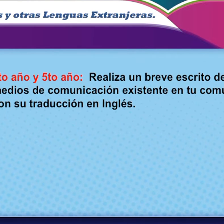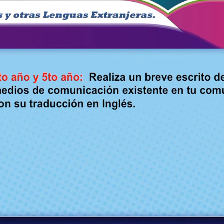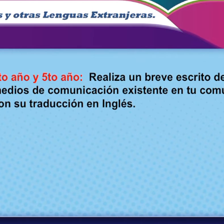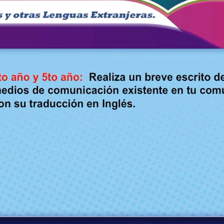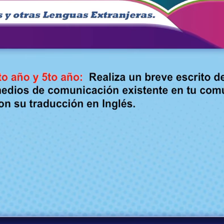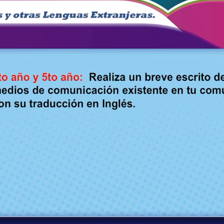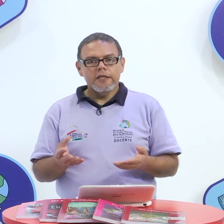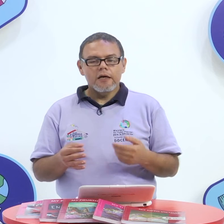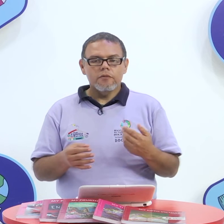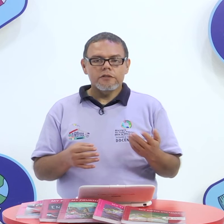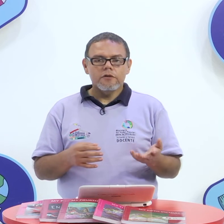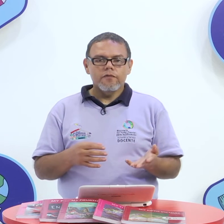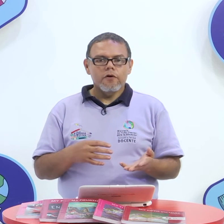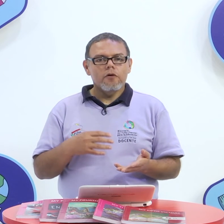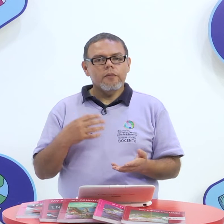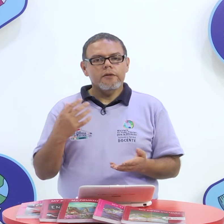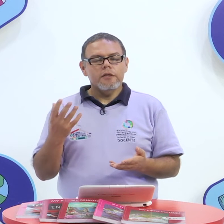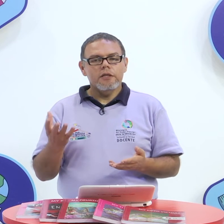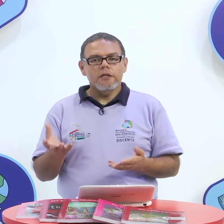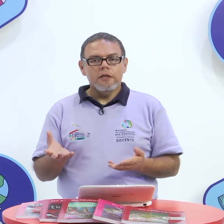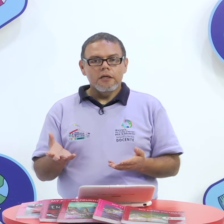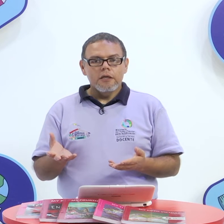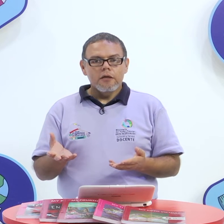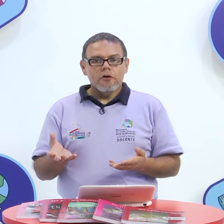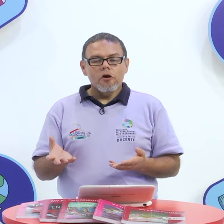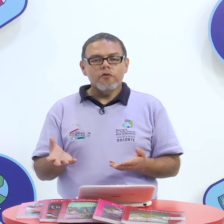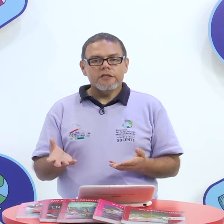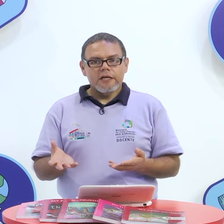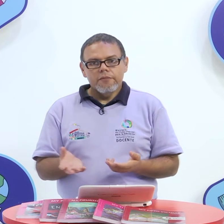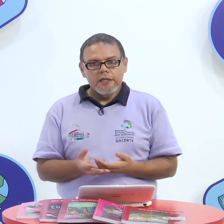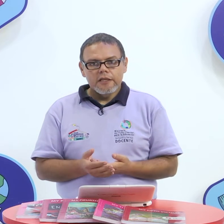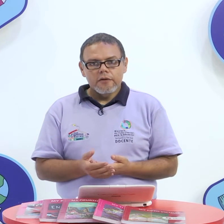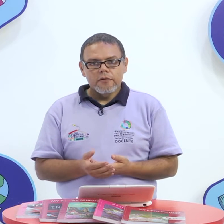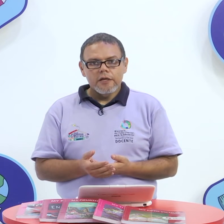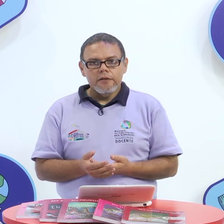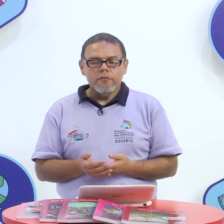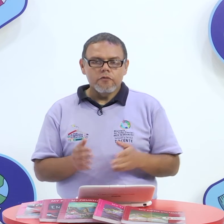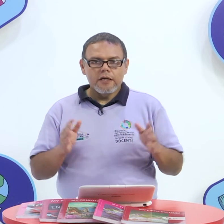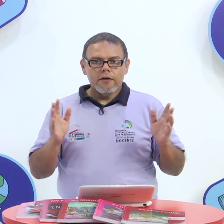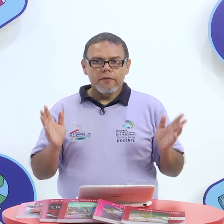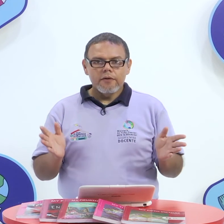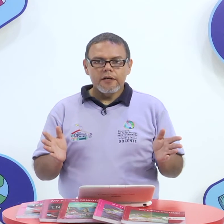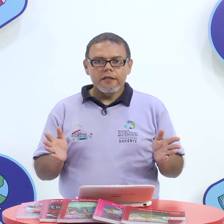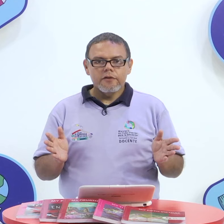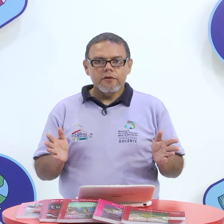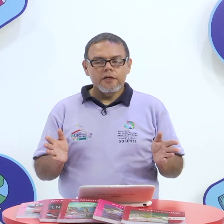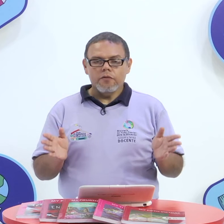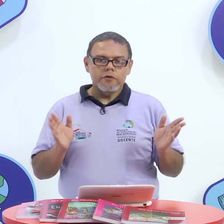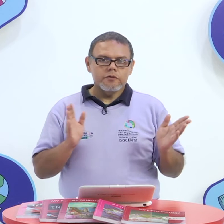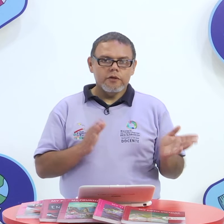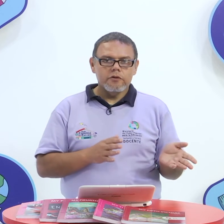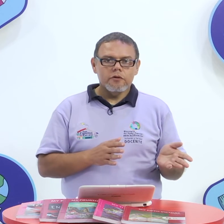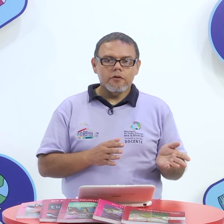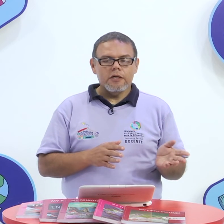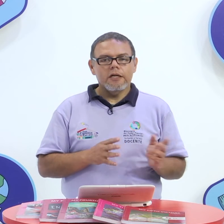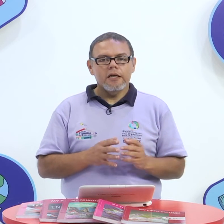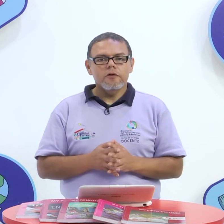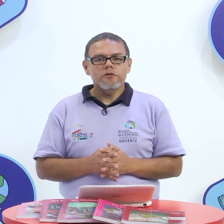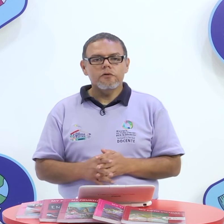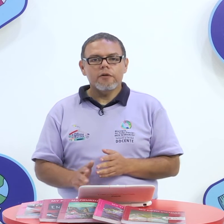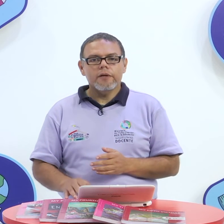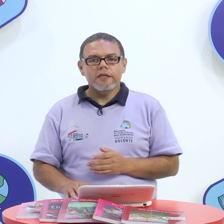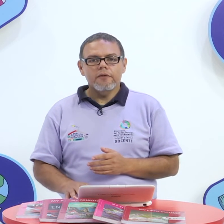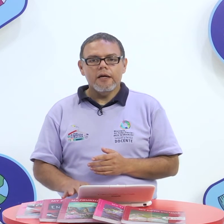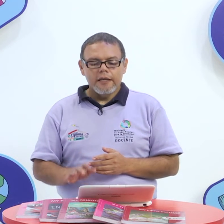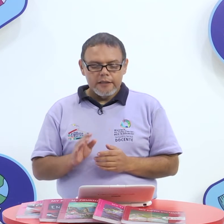ellos, cómo están en la comunidad, cómo se conforman y cómo se transmiten, ¿ok? Una breve redacción de eso, por supuesto, todo en inglés